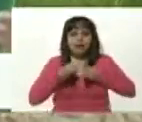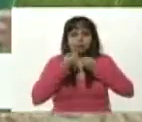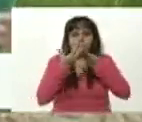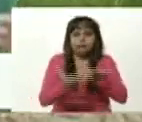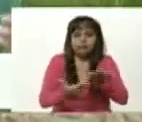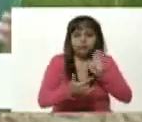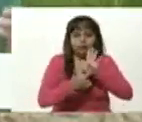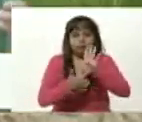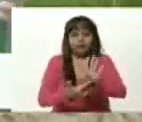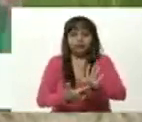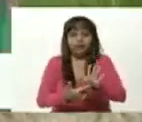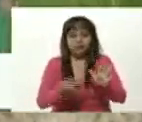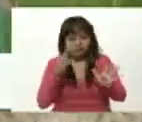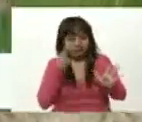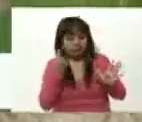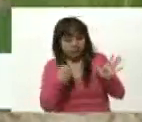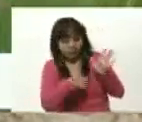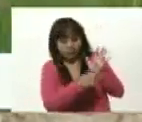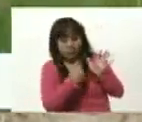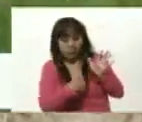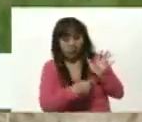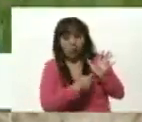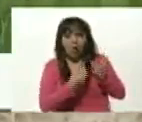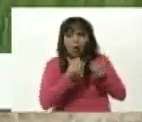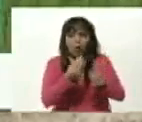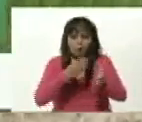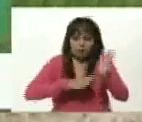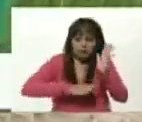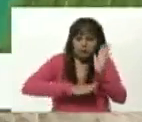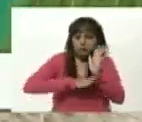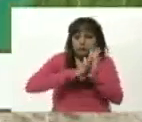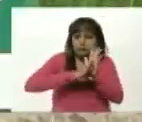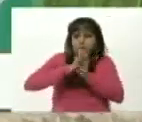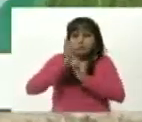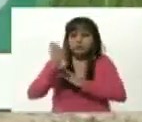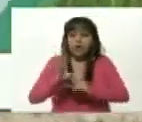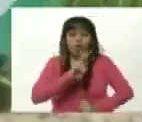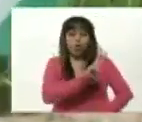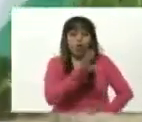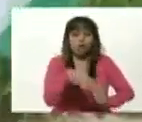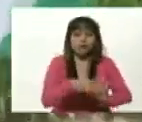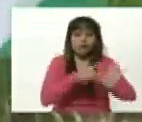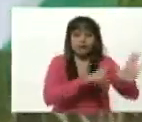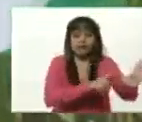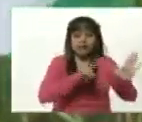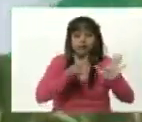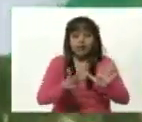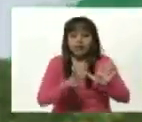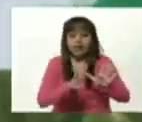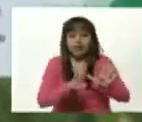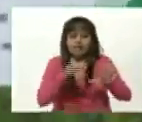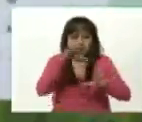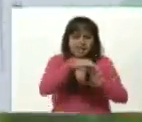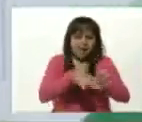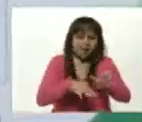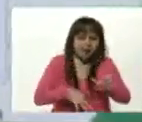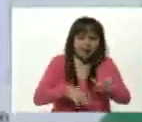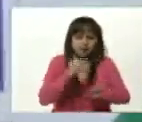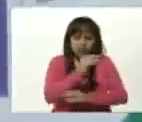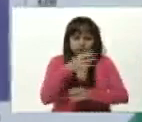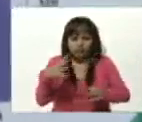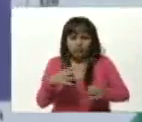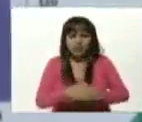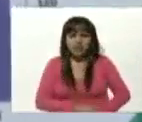siguiente. Fíjense cómo hemos venido nosotros creciendo, presidente, desde el 2017 con la siembra de cereales.